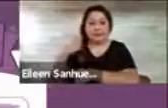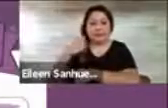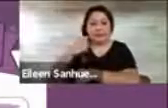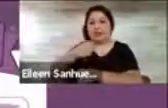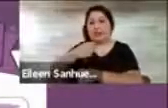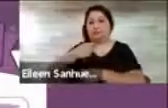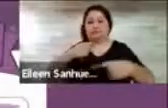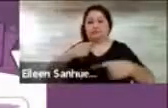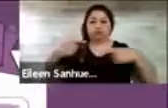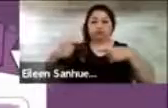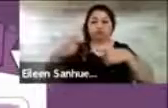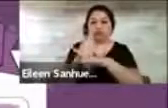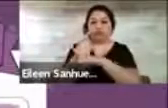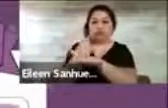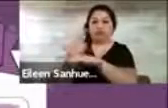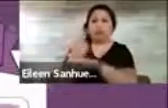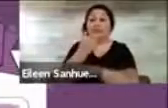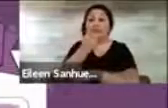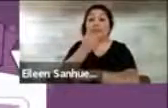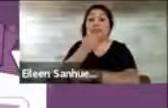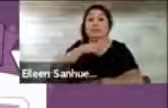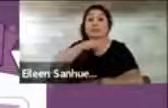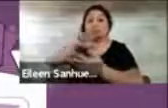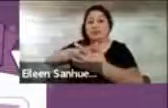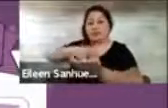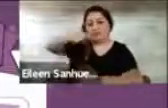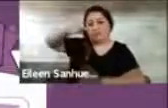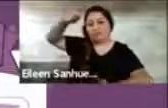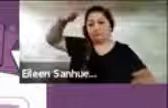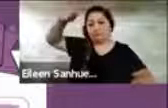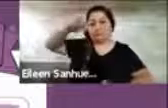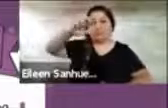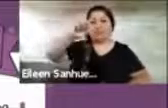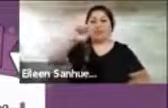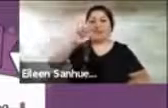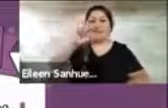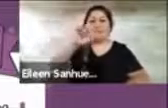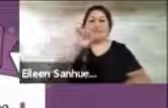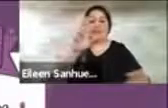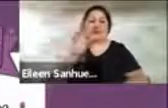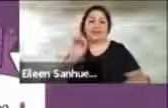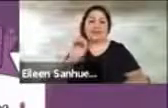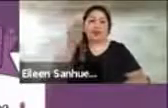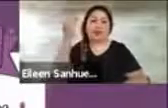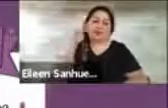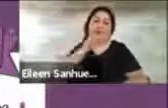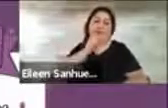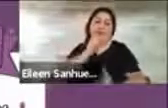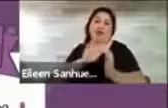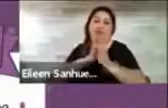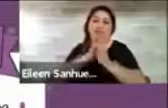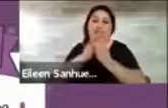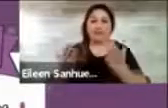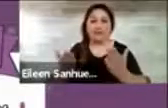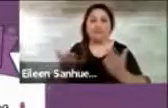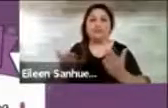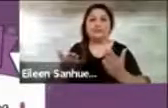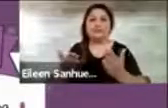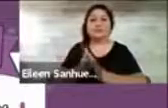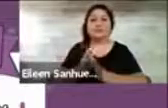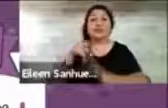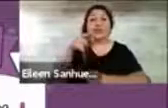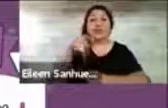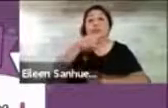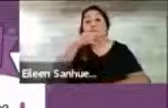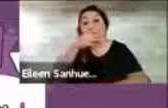porque hace mucho tiempo atrás no había libros, había solo papiros. Y también está como esta narración por escrita, que se la puede leer